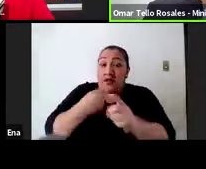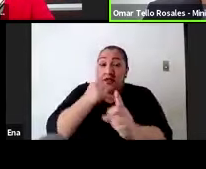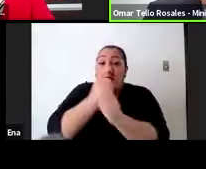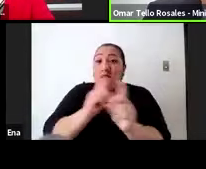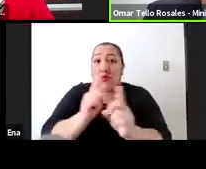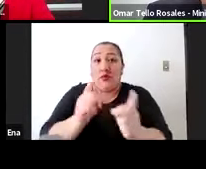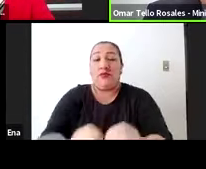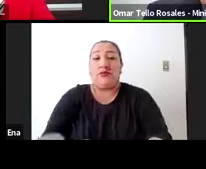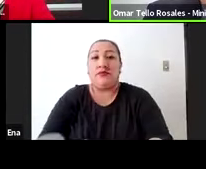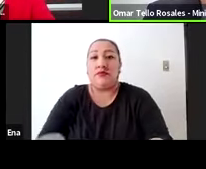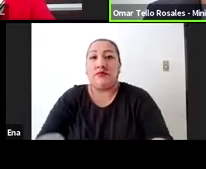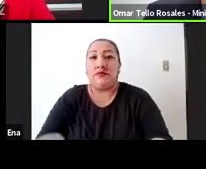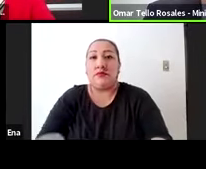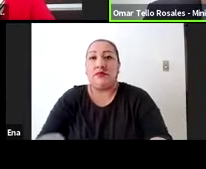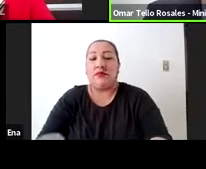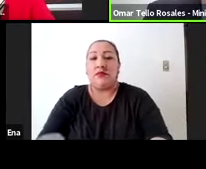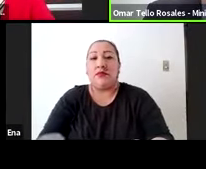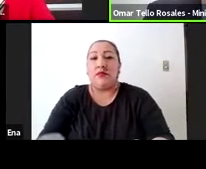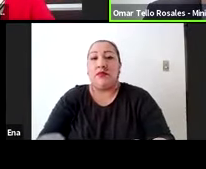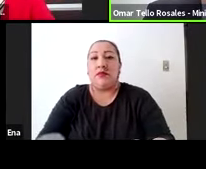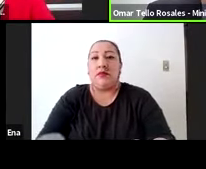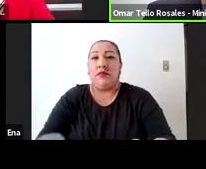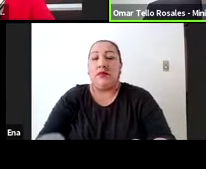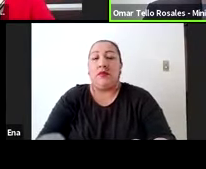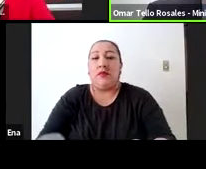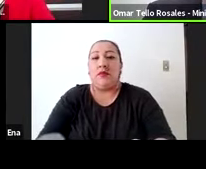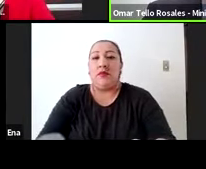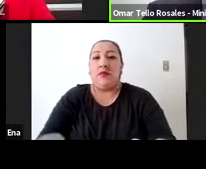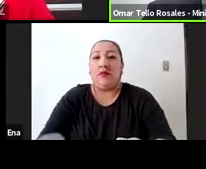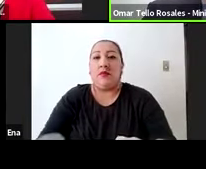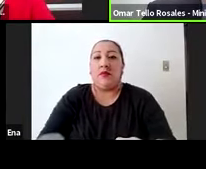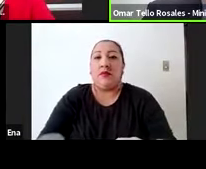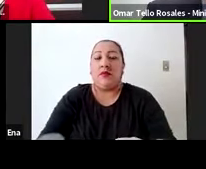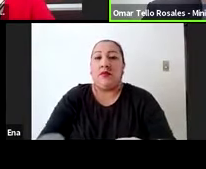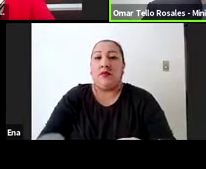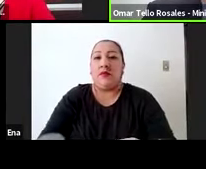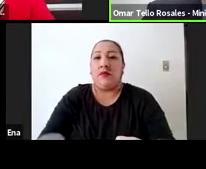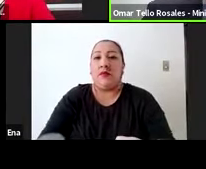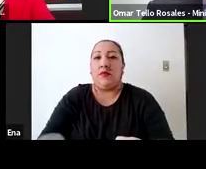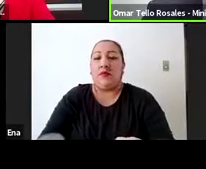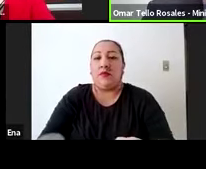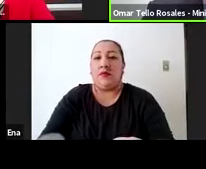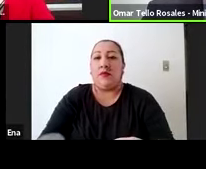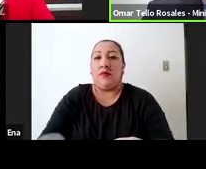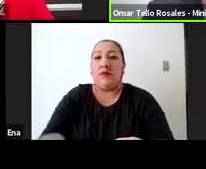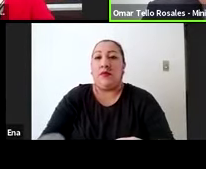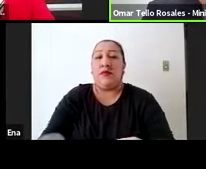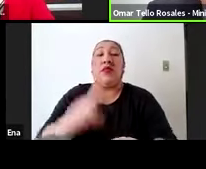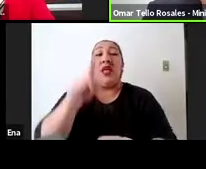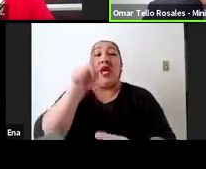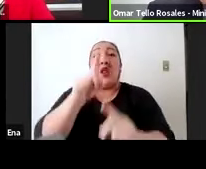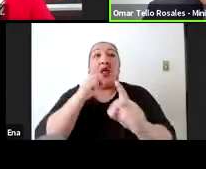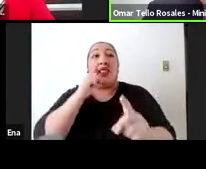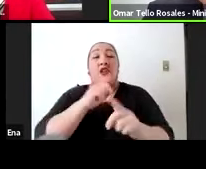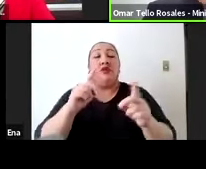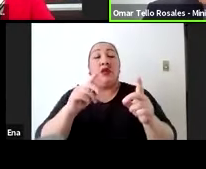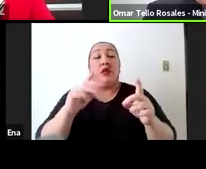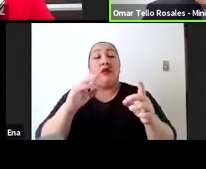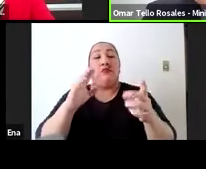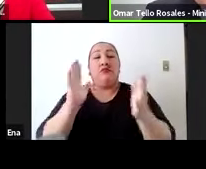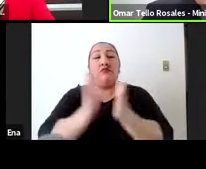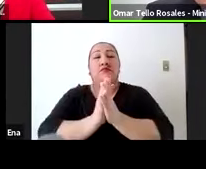porque son las personas o los medios de comunicación quienes nos trasladan a nosotros esa denuncia y en base a eso nosotros actuamos. Es